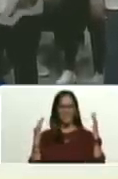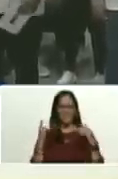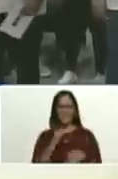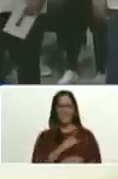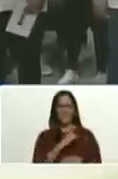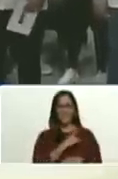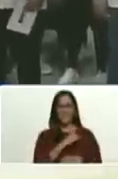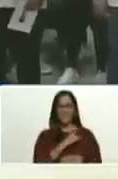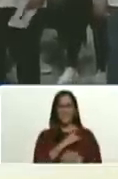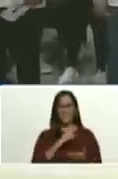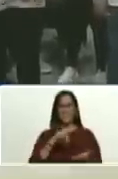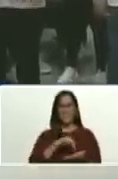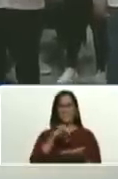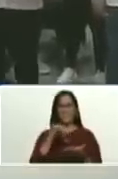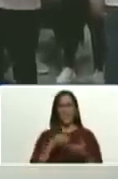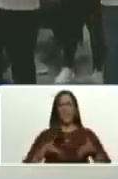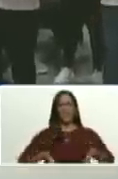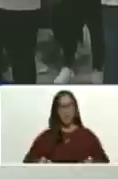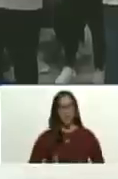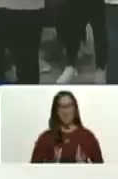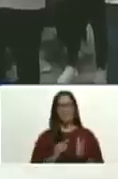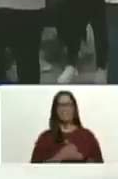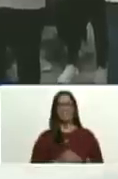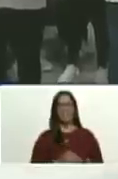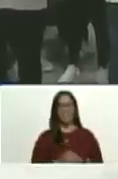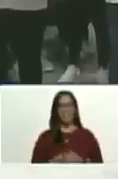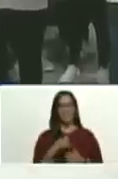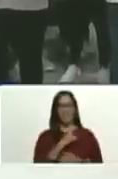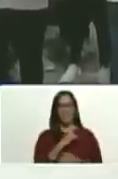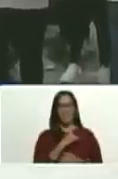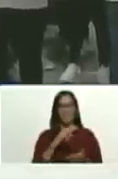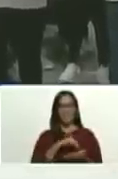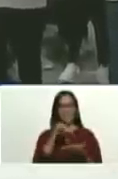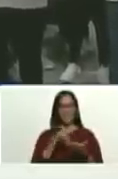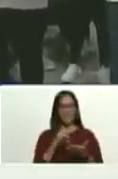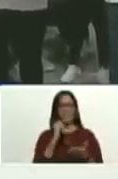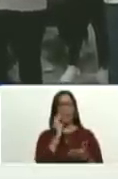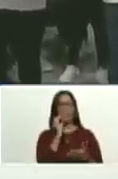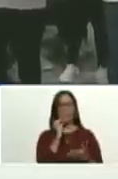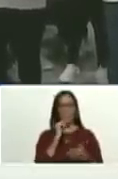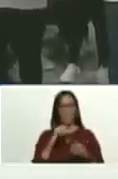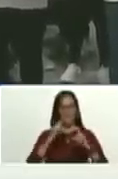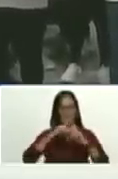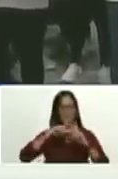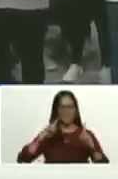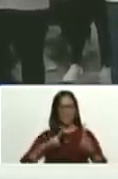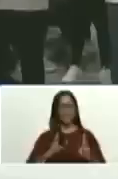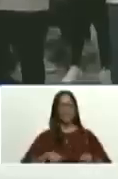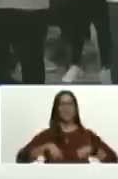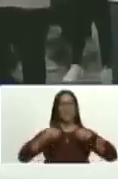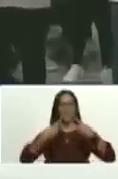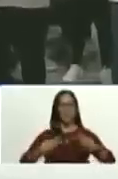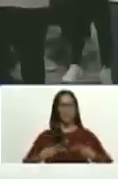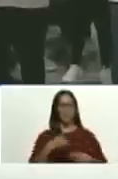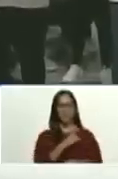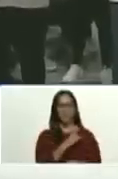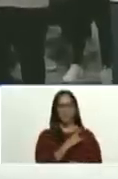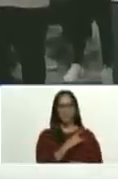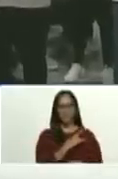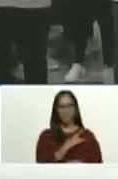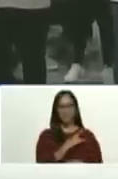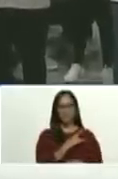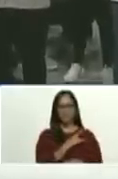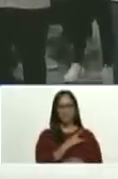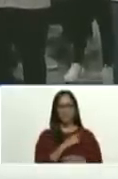Universidad nace la Universidad Nacional Experimental de las Especialidades Eléctricas, una nueva universidad.